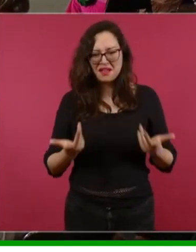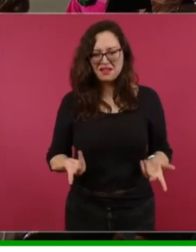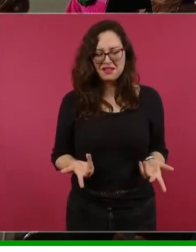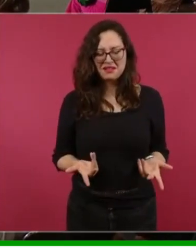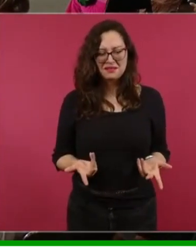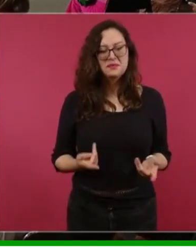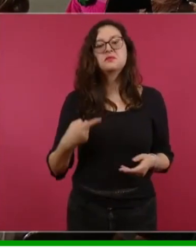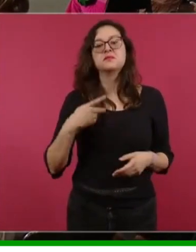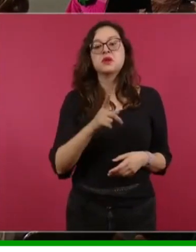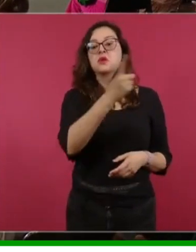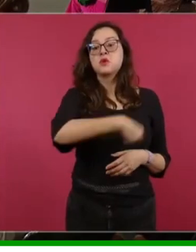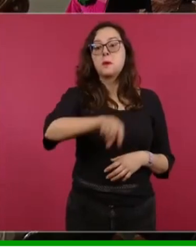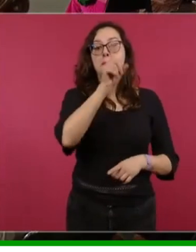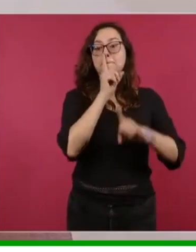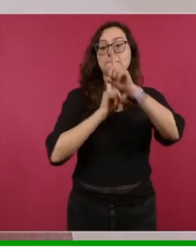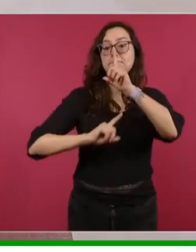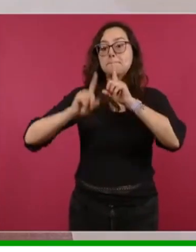porque están